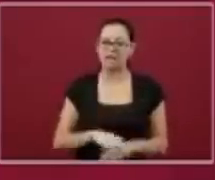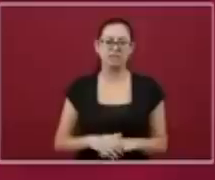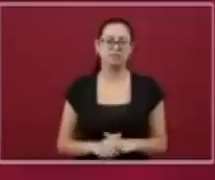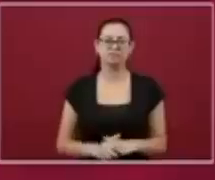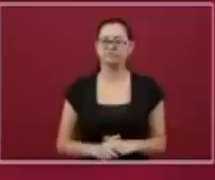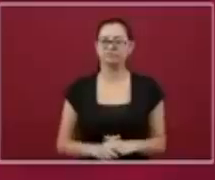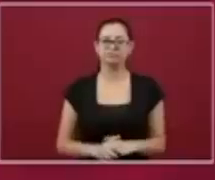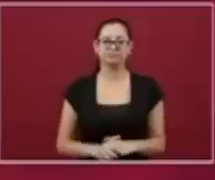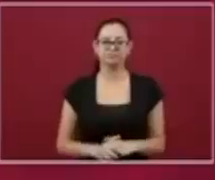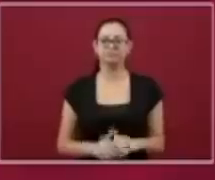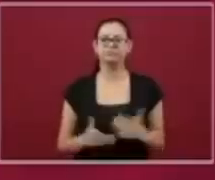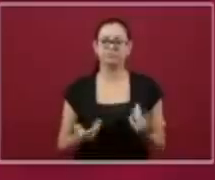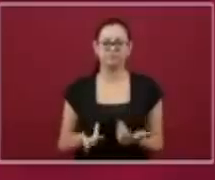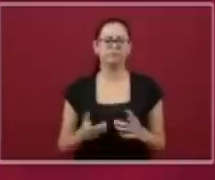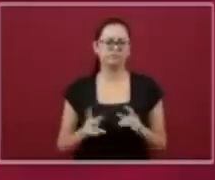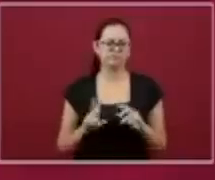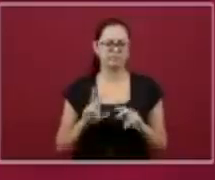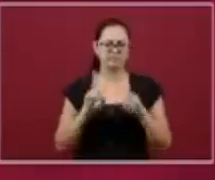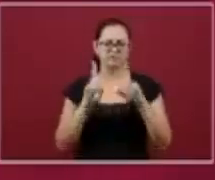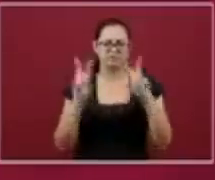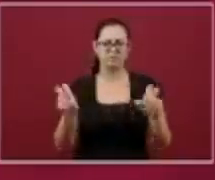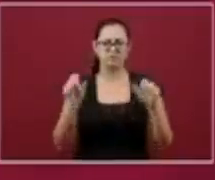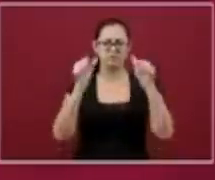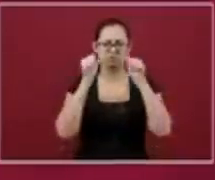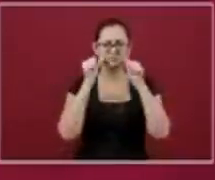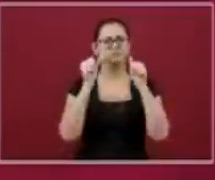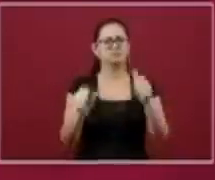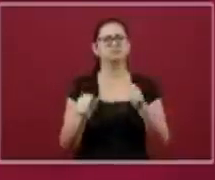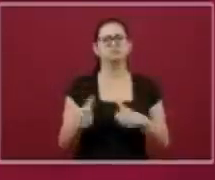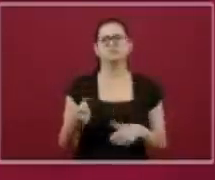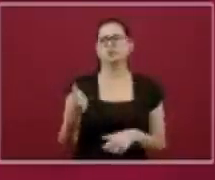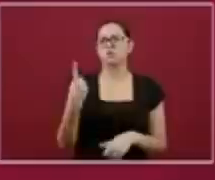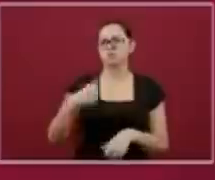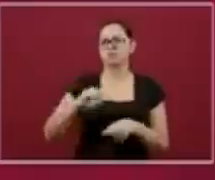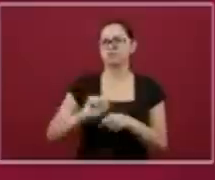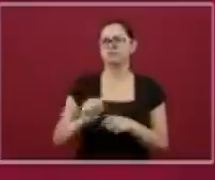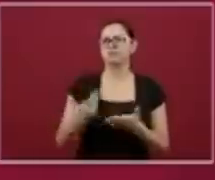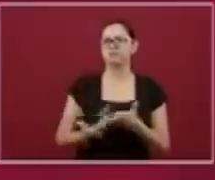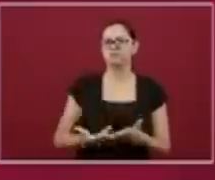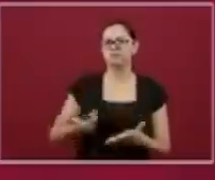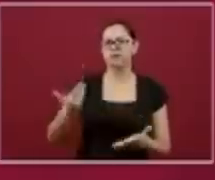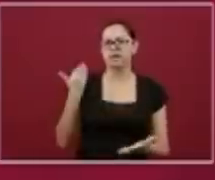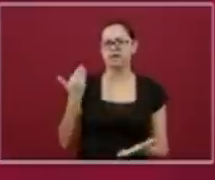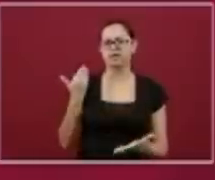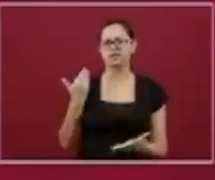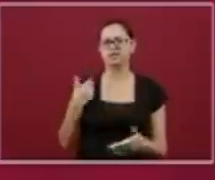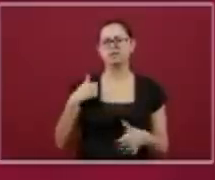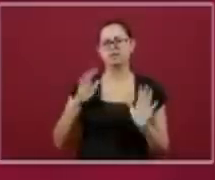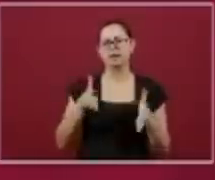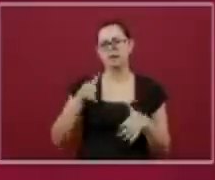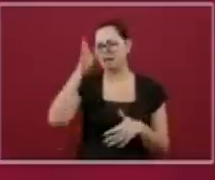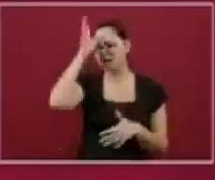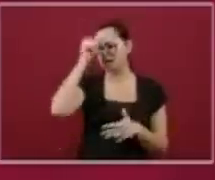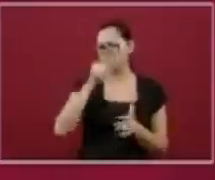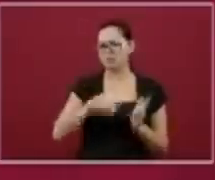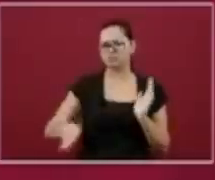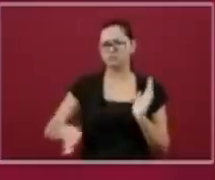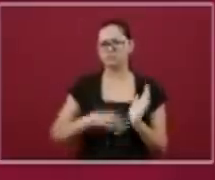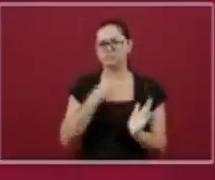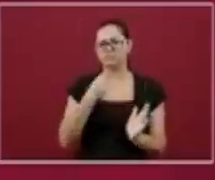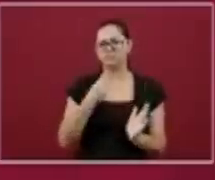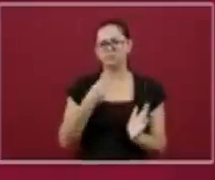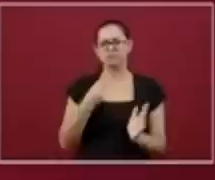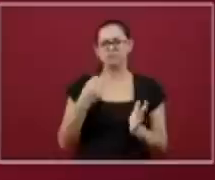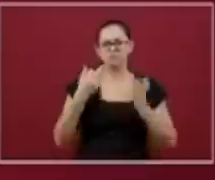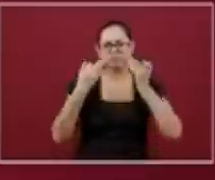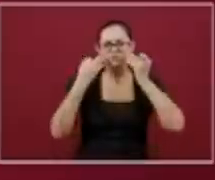Estamos atendiendo este asunto. Hace una semana firmé un acuerdo como